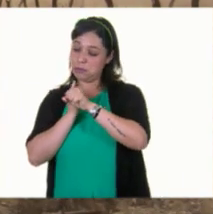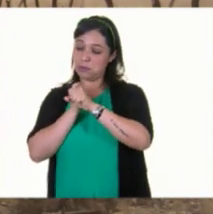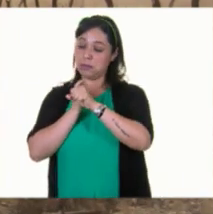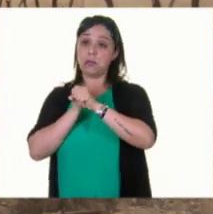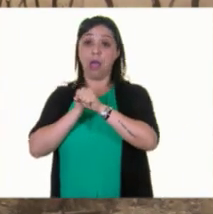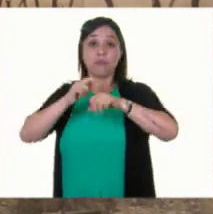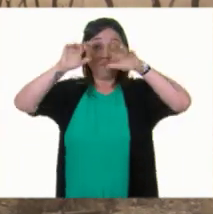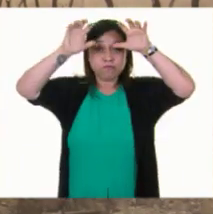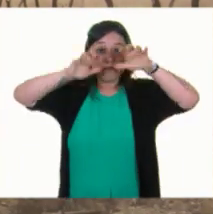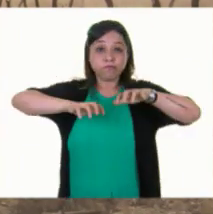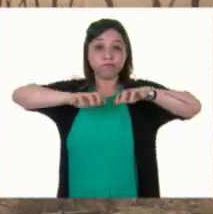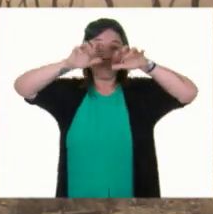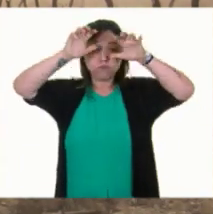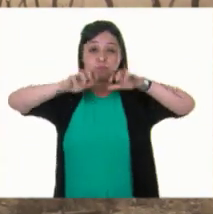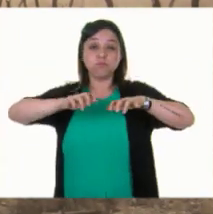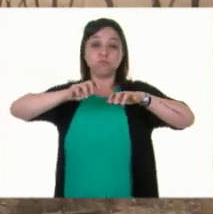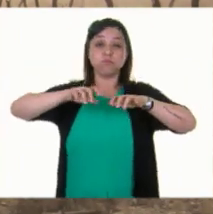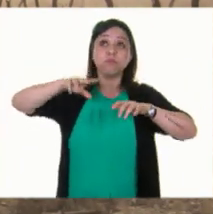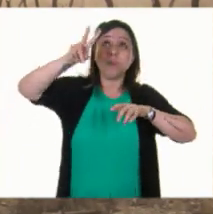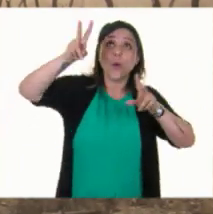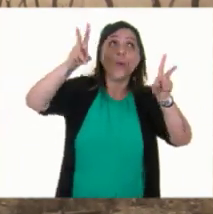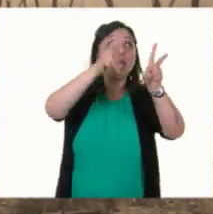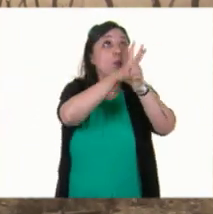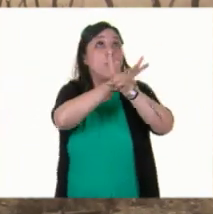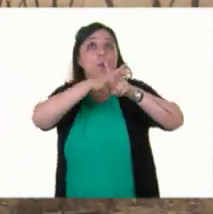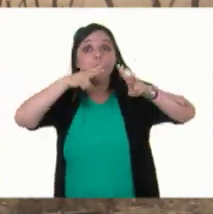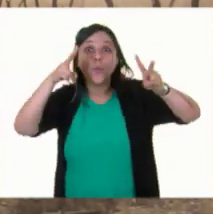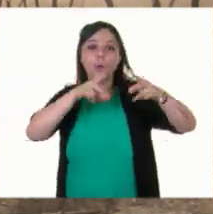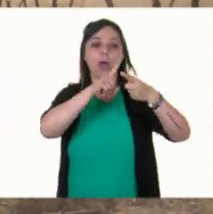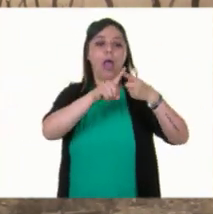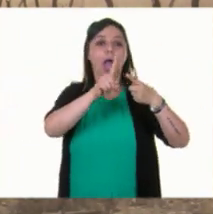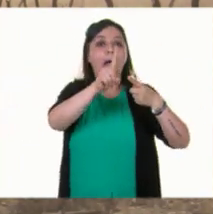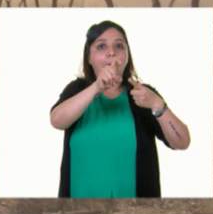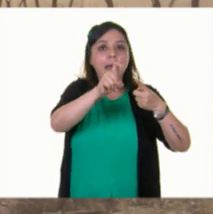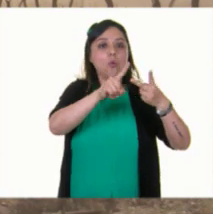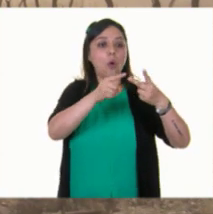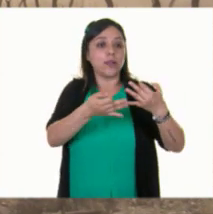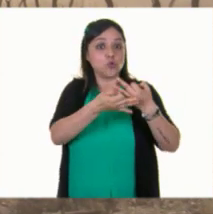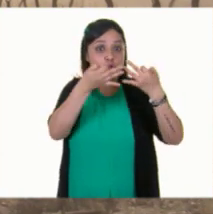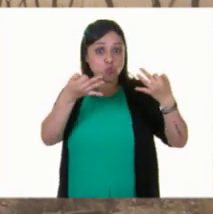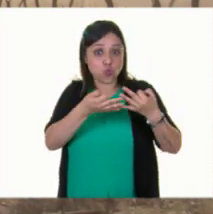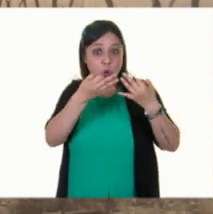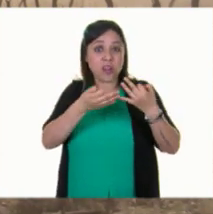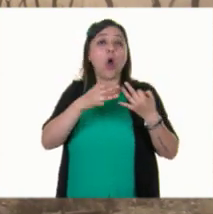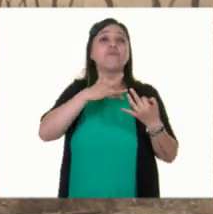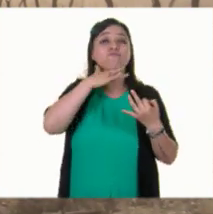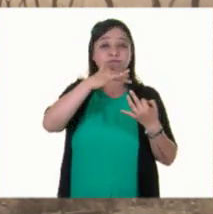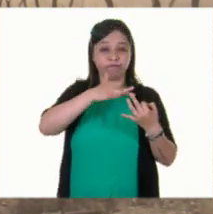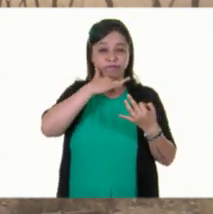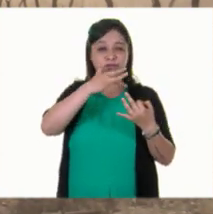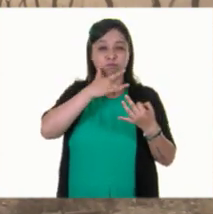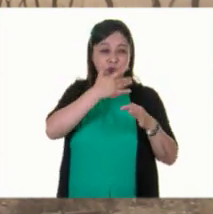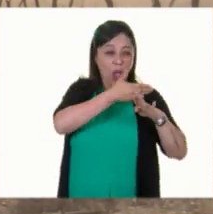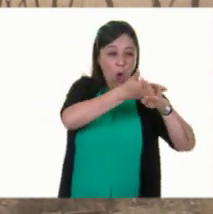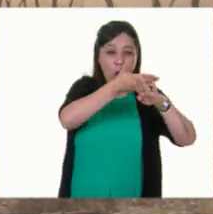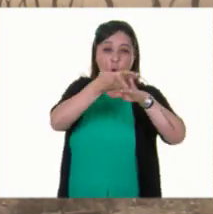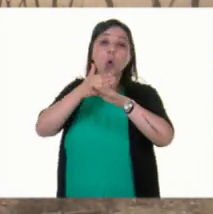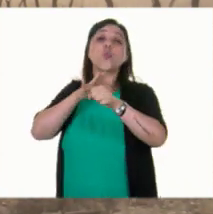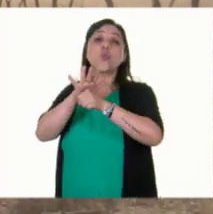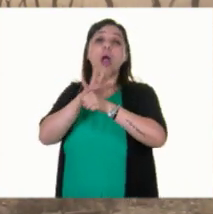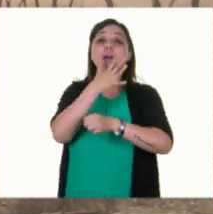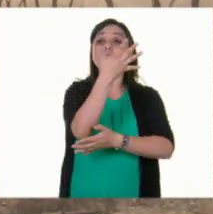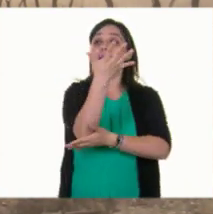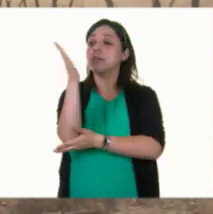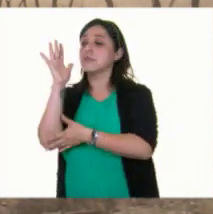la lluvia ácida contamina el aire, el agua y el suelo y afecta sobre todo a los bosques, ya que pierden